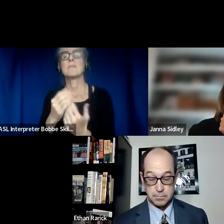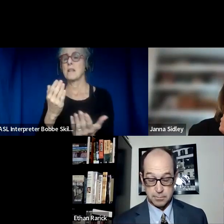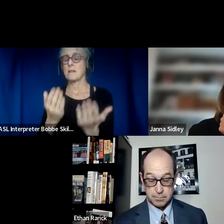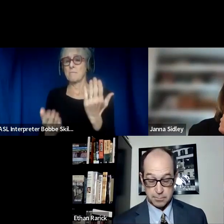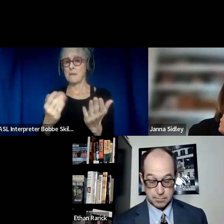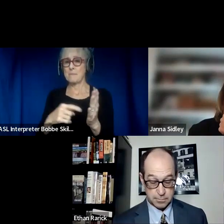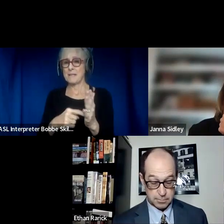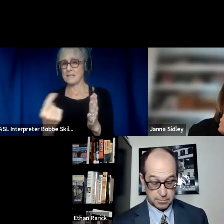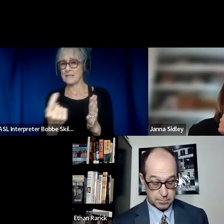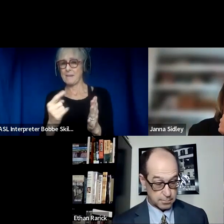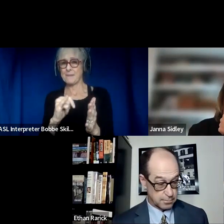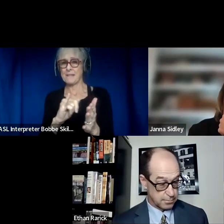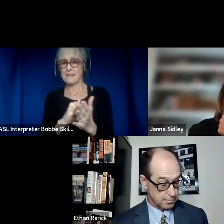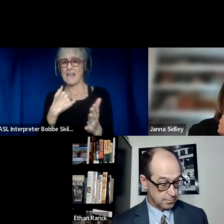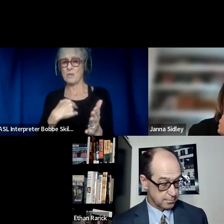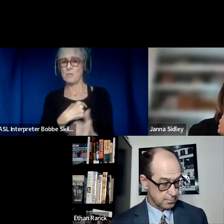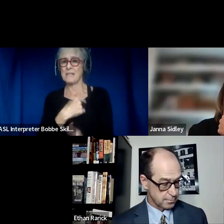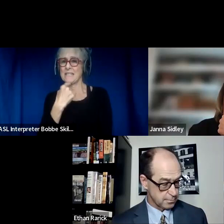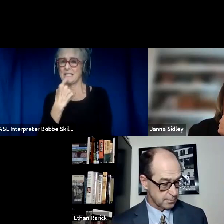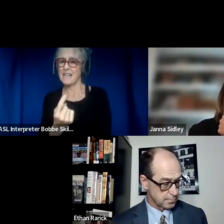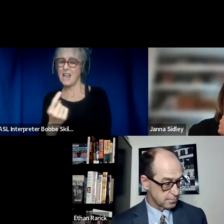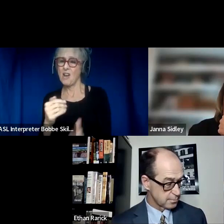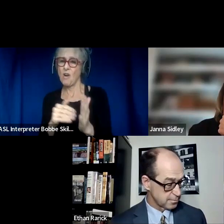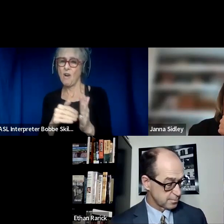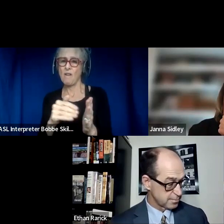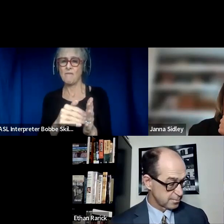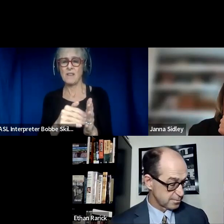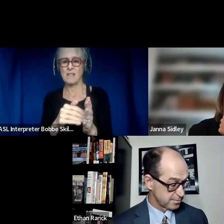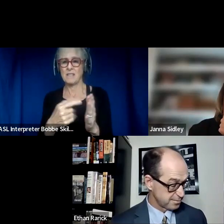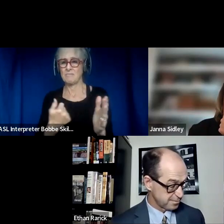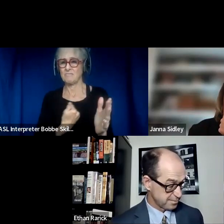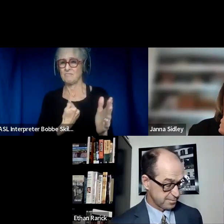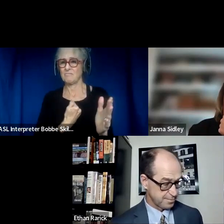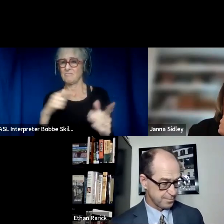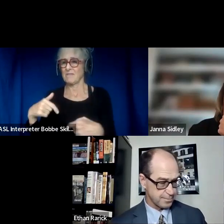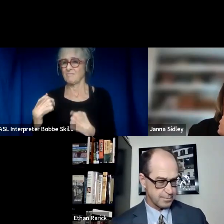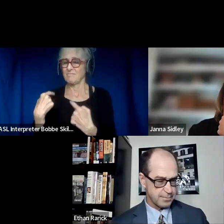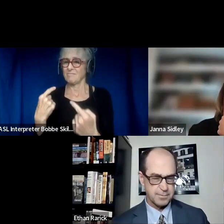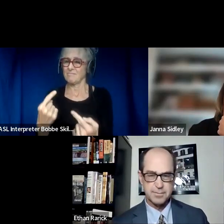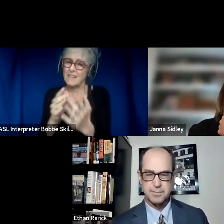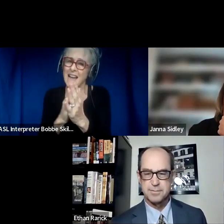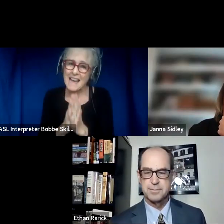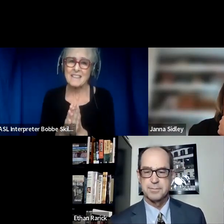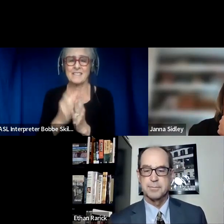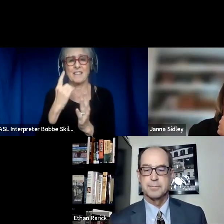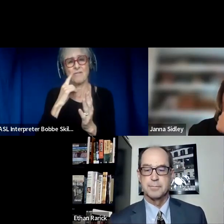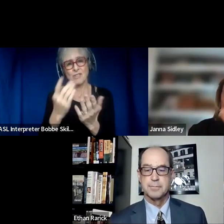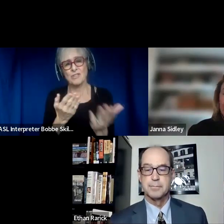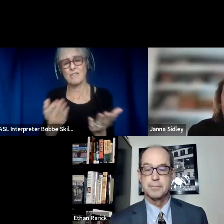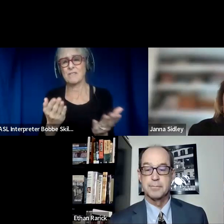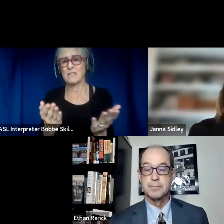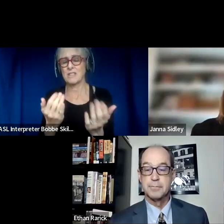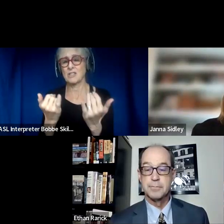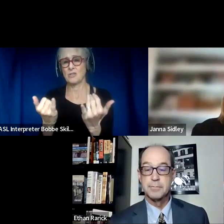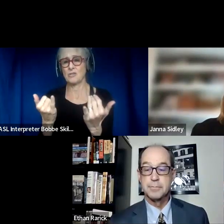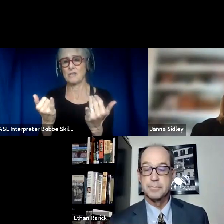ha estado preguntando por este menú de servicios desde hace años, y yo estoy aquí para decir que hago eco en lo que él dice, ya que